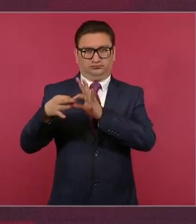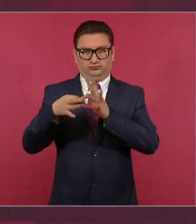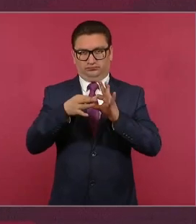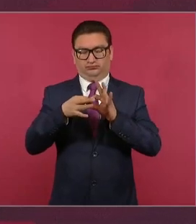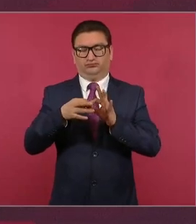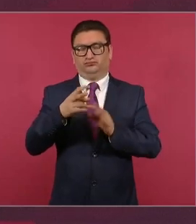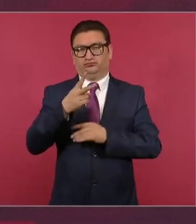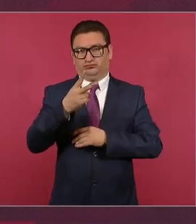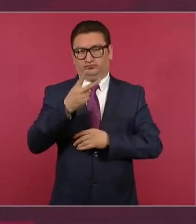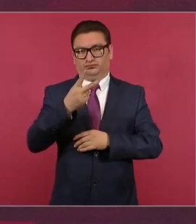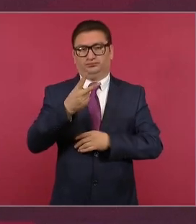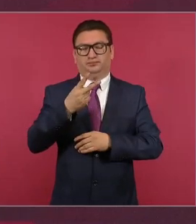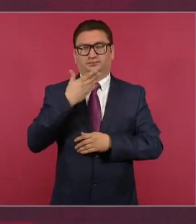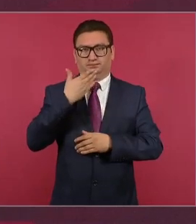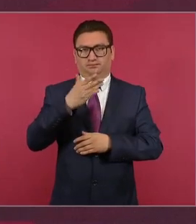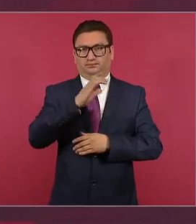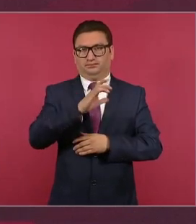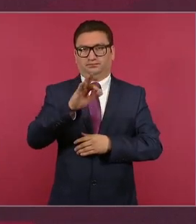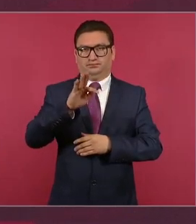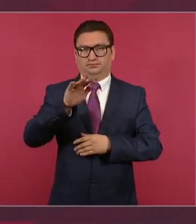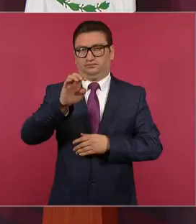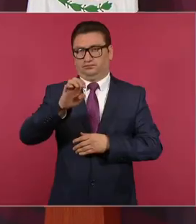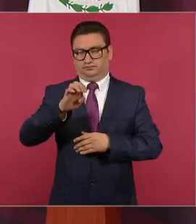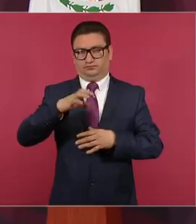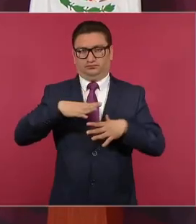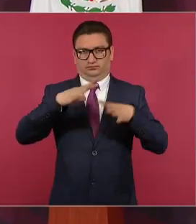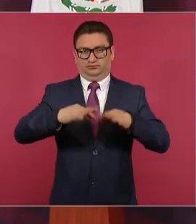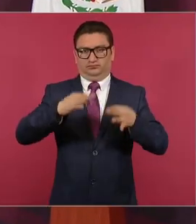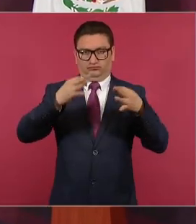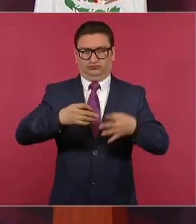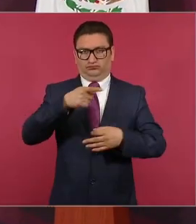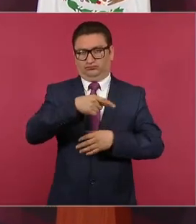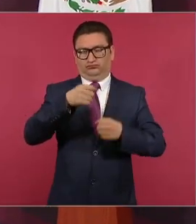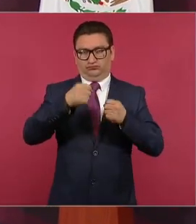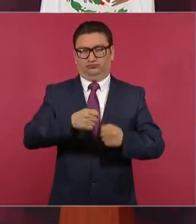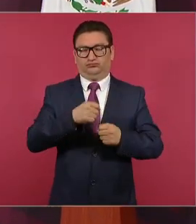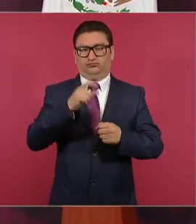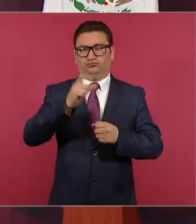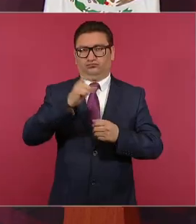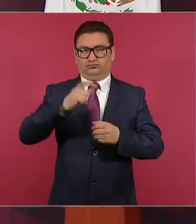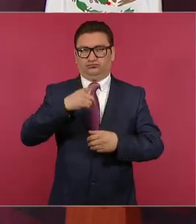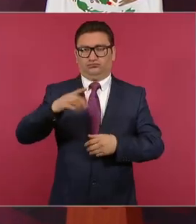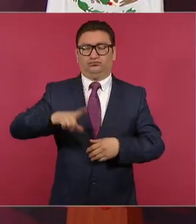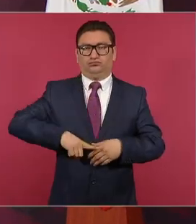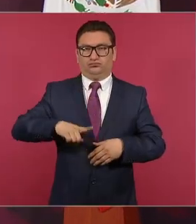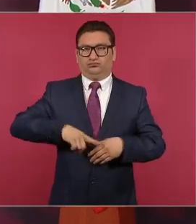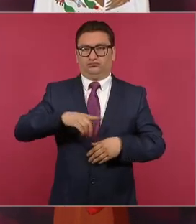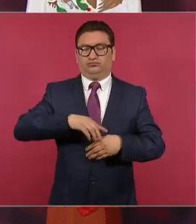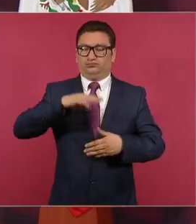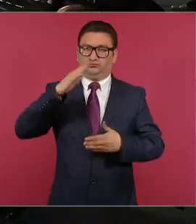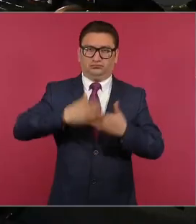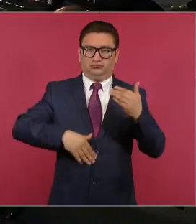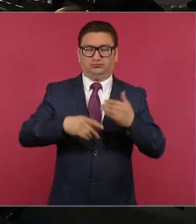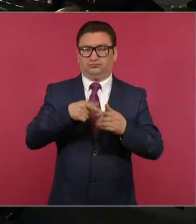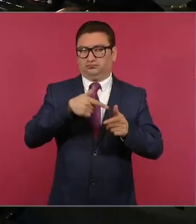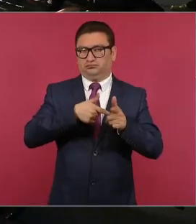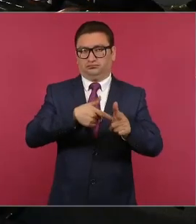van a quedar bastante consolidados al término del gobierno. Muy bien,